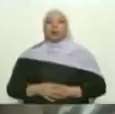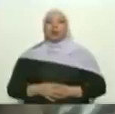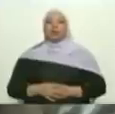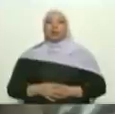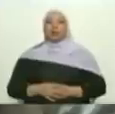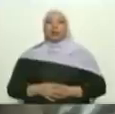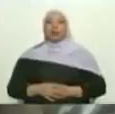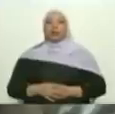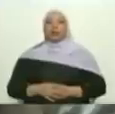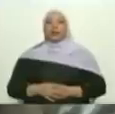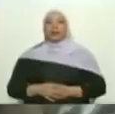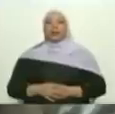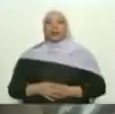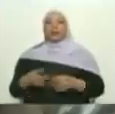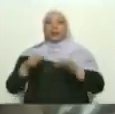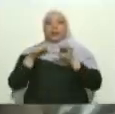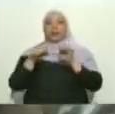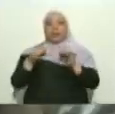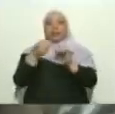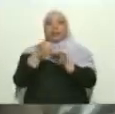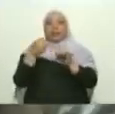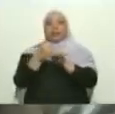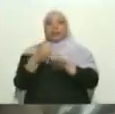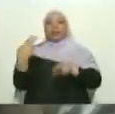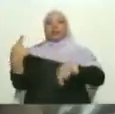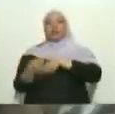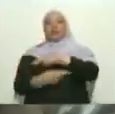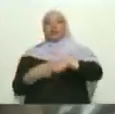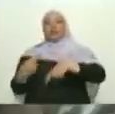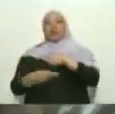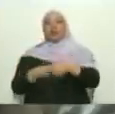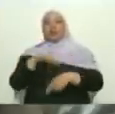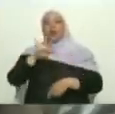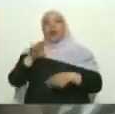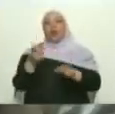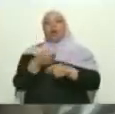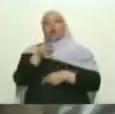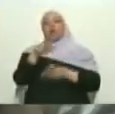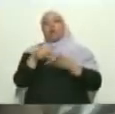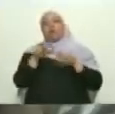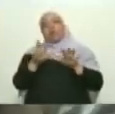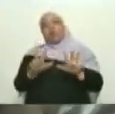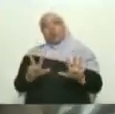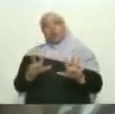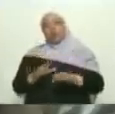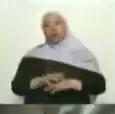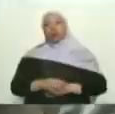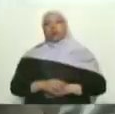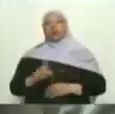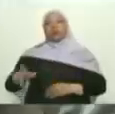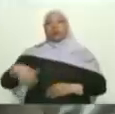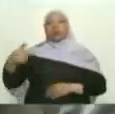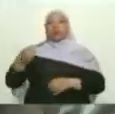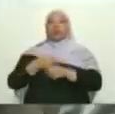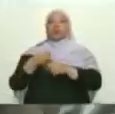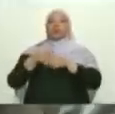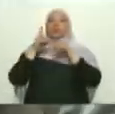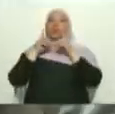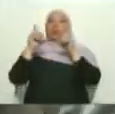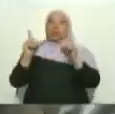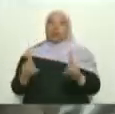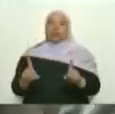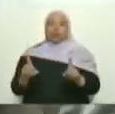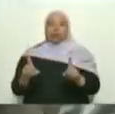La violencia continuó con el intento de magnicidio el 4 de agosto del año 2018. Luego le siguió la